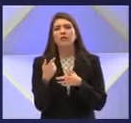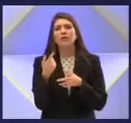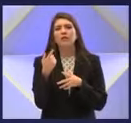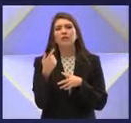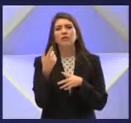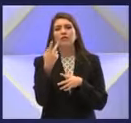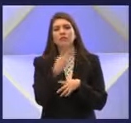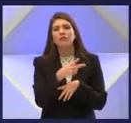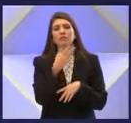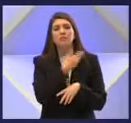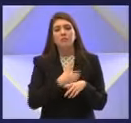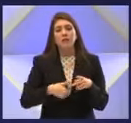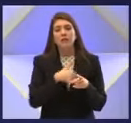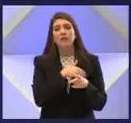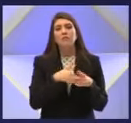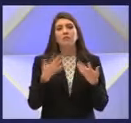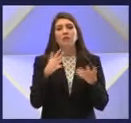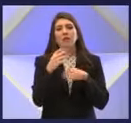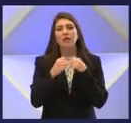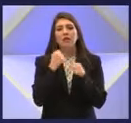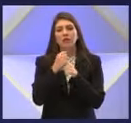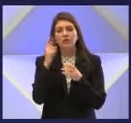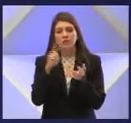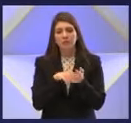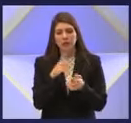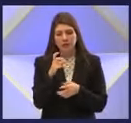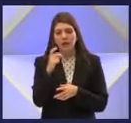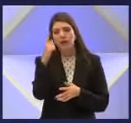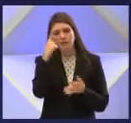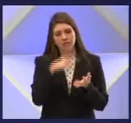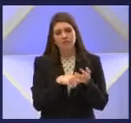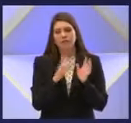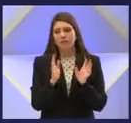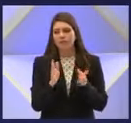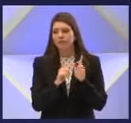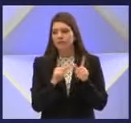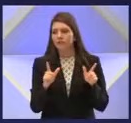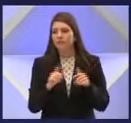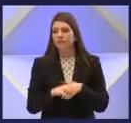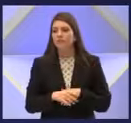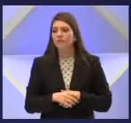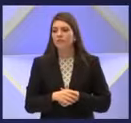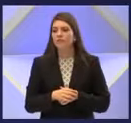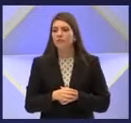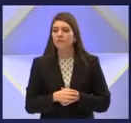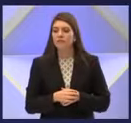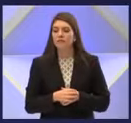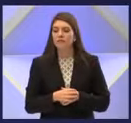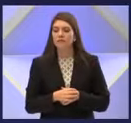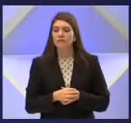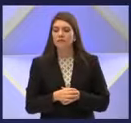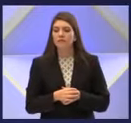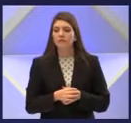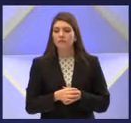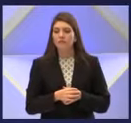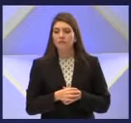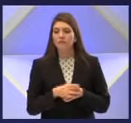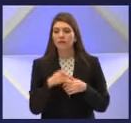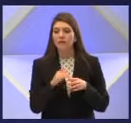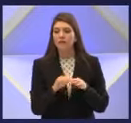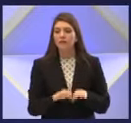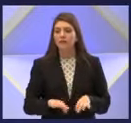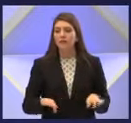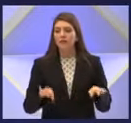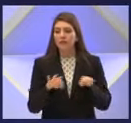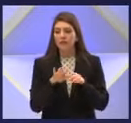bueno veamos es tan importante que incluso no se invierte su el dinero de los